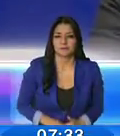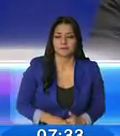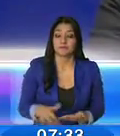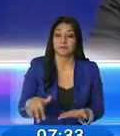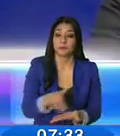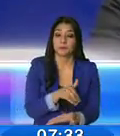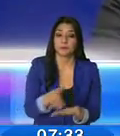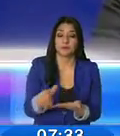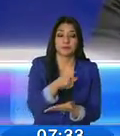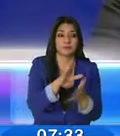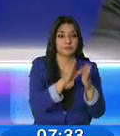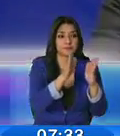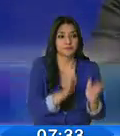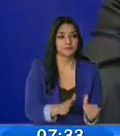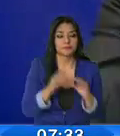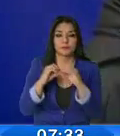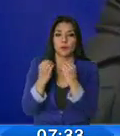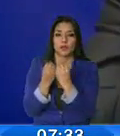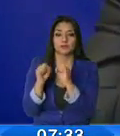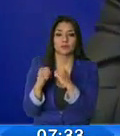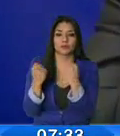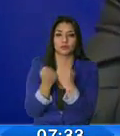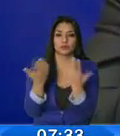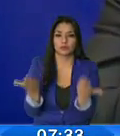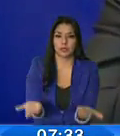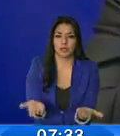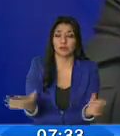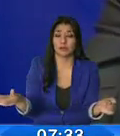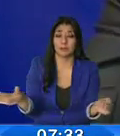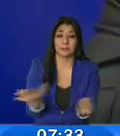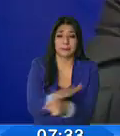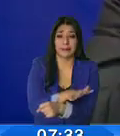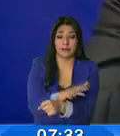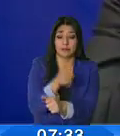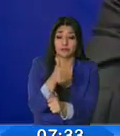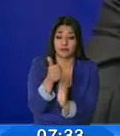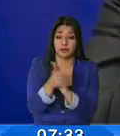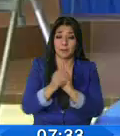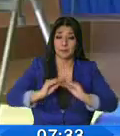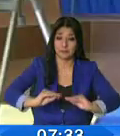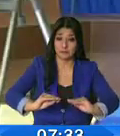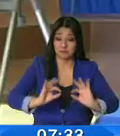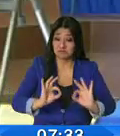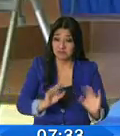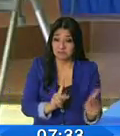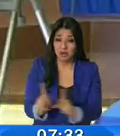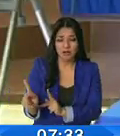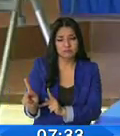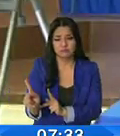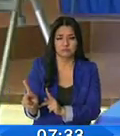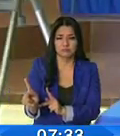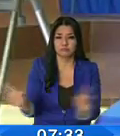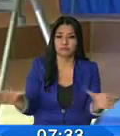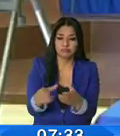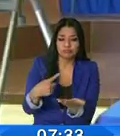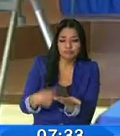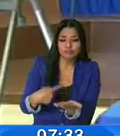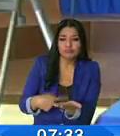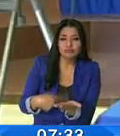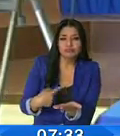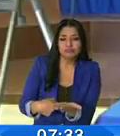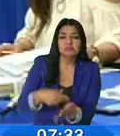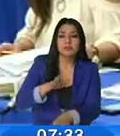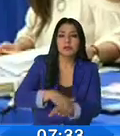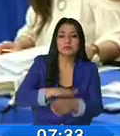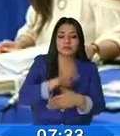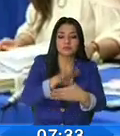la ciudadanía y las organizaciones sociales no estén del todo capacitadas y preparadas. Aseguraron que esta sesión la ejecutaron por cumplir